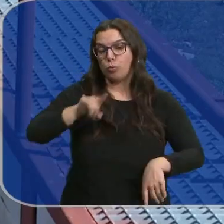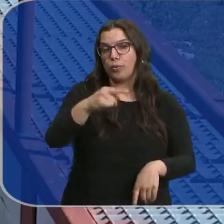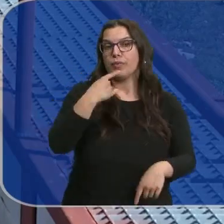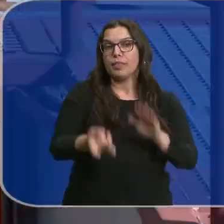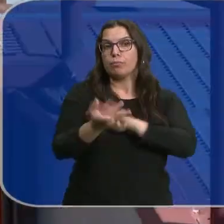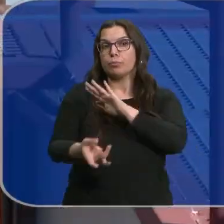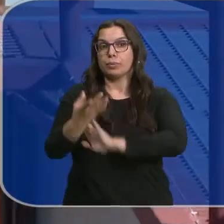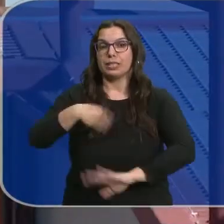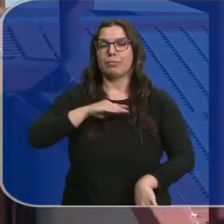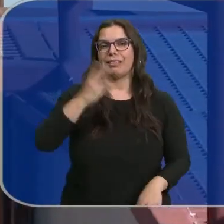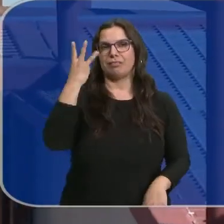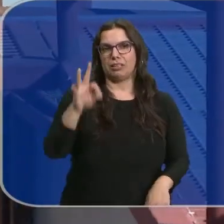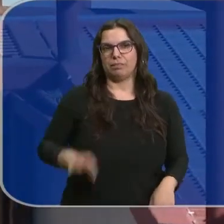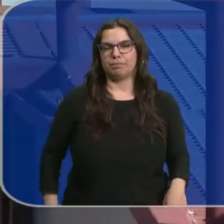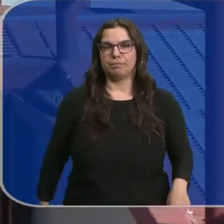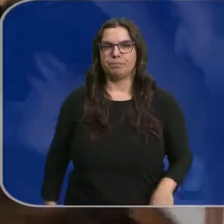dieron 30 casos en España.